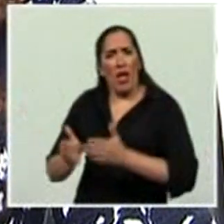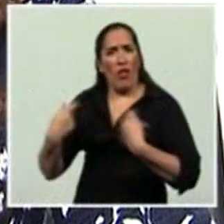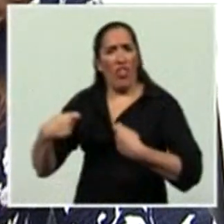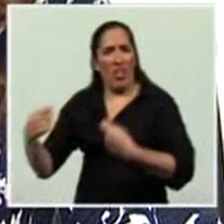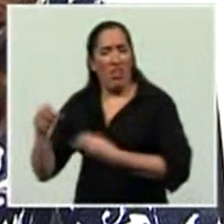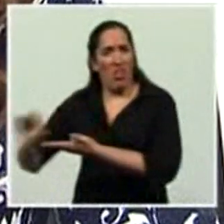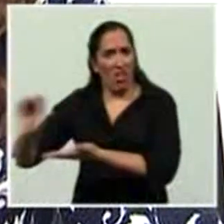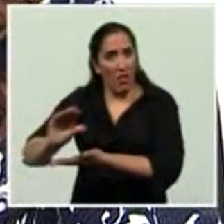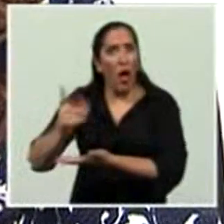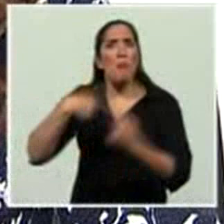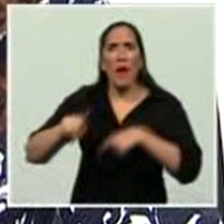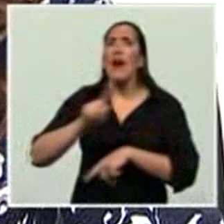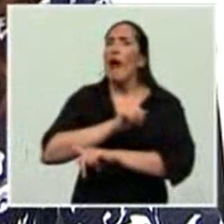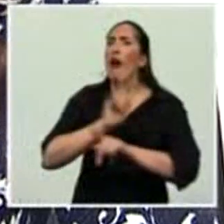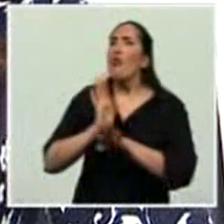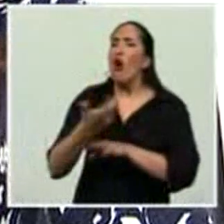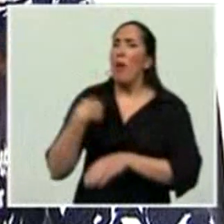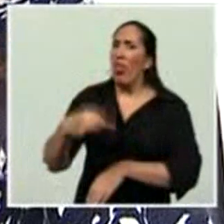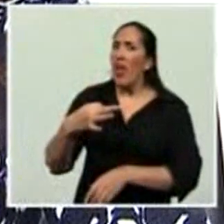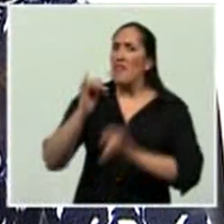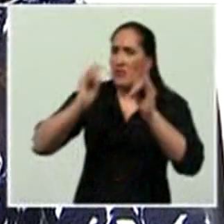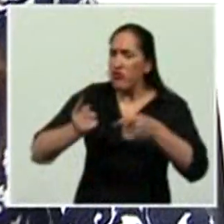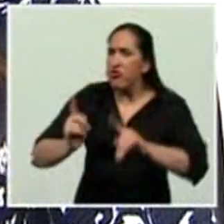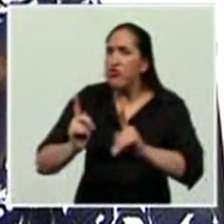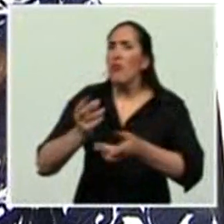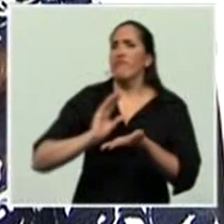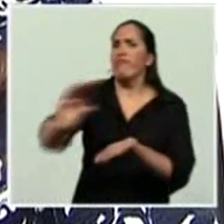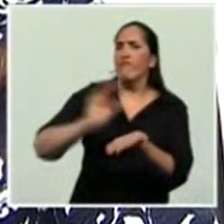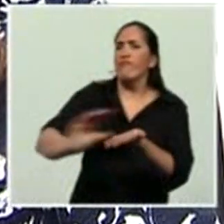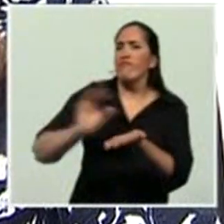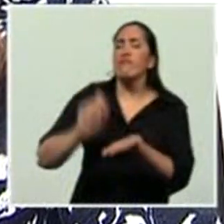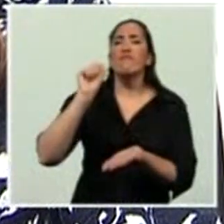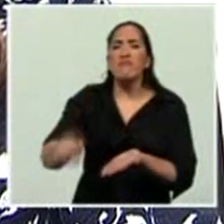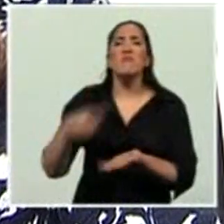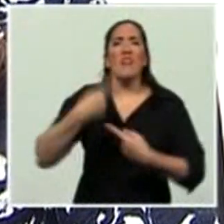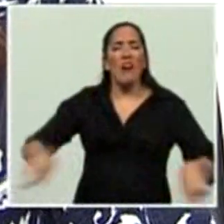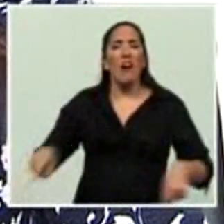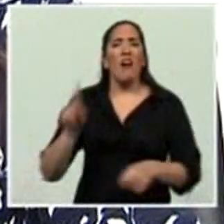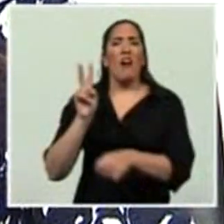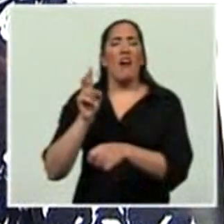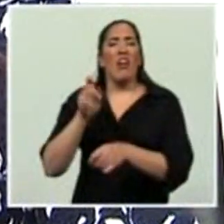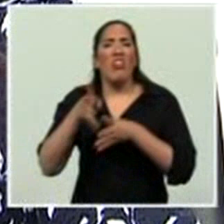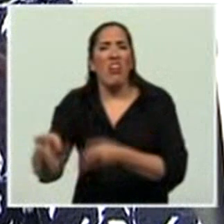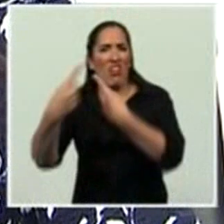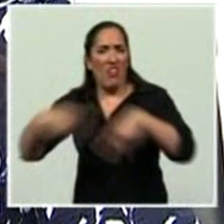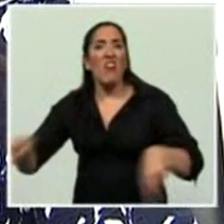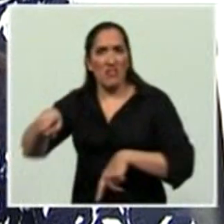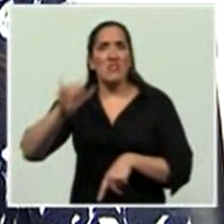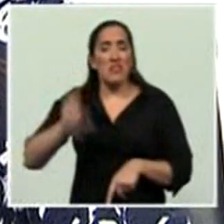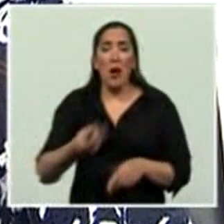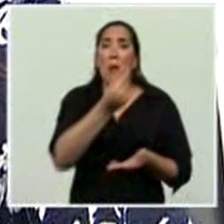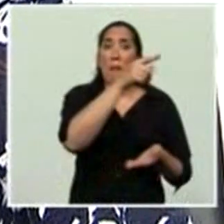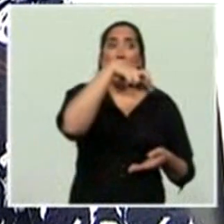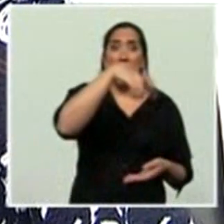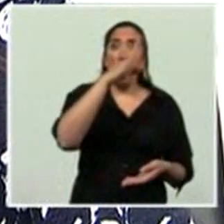defensa en el sistema de la otá que es el sistema de defensa del Atlántico Norte Un 2,6 por